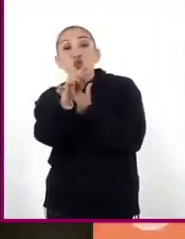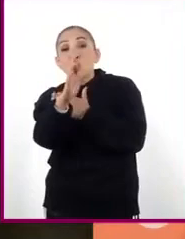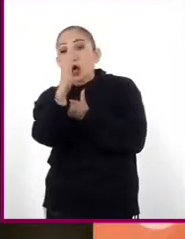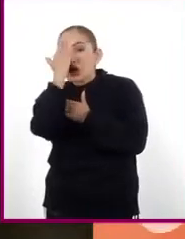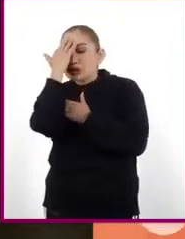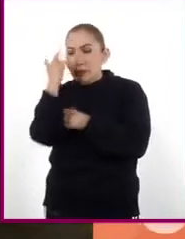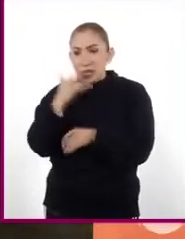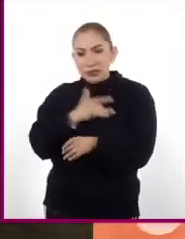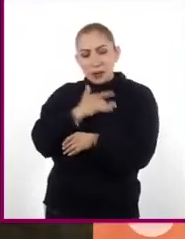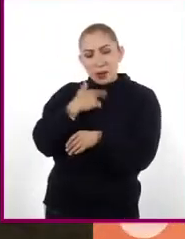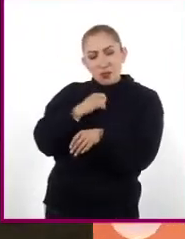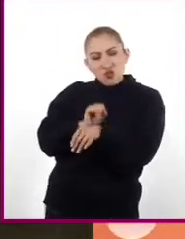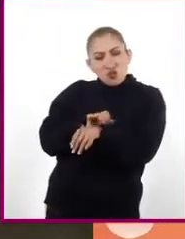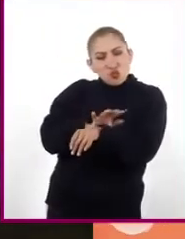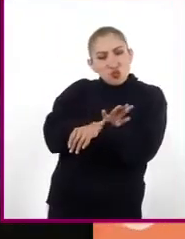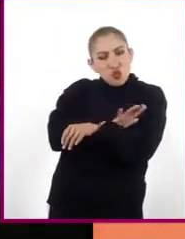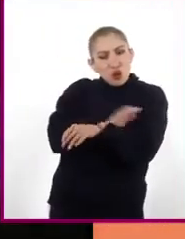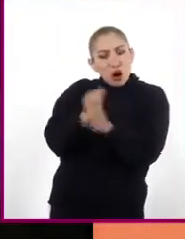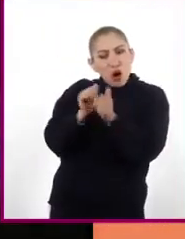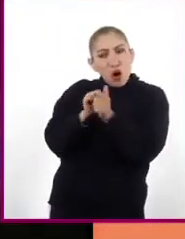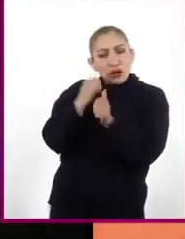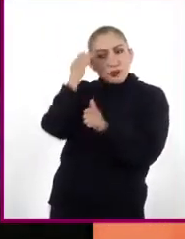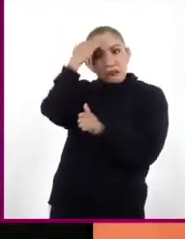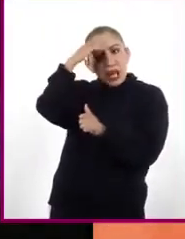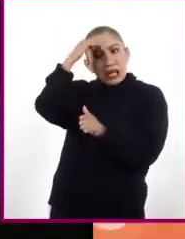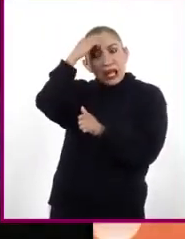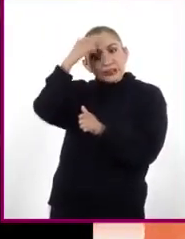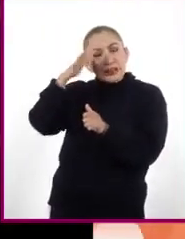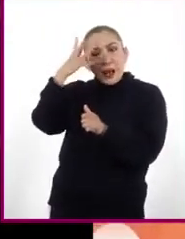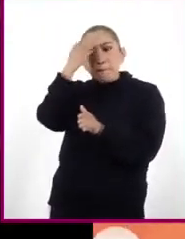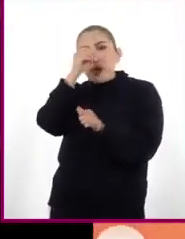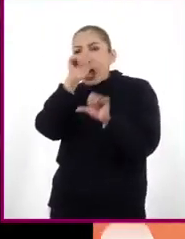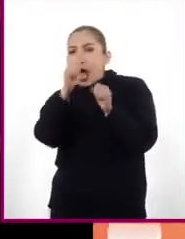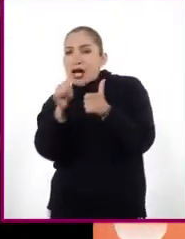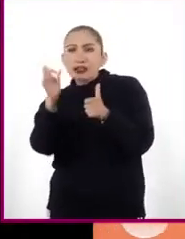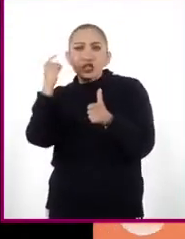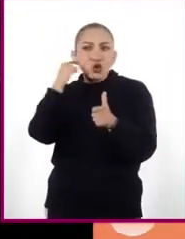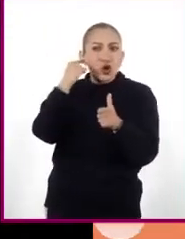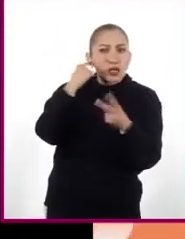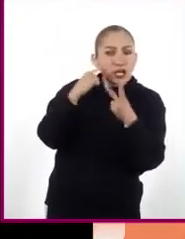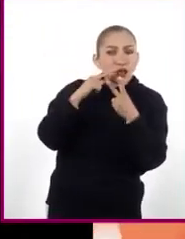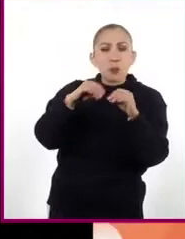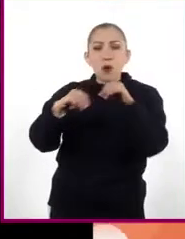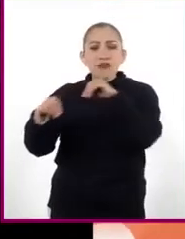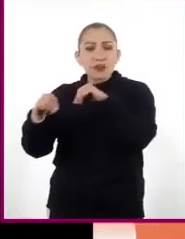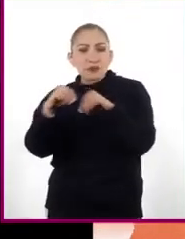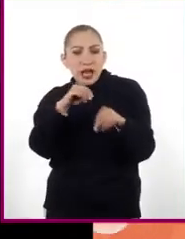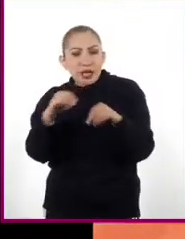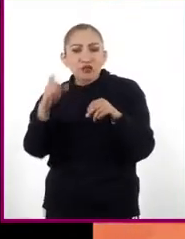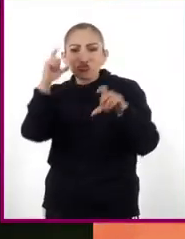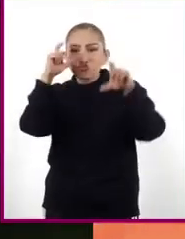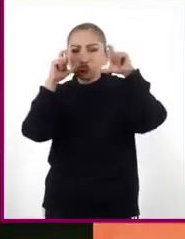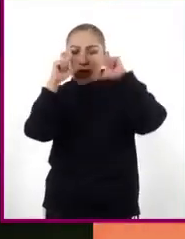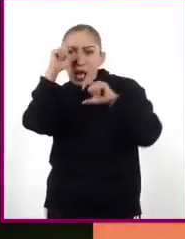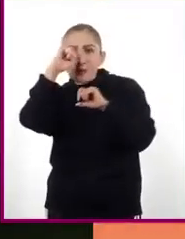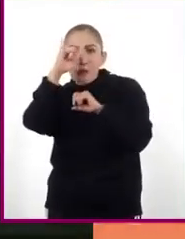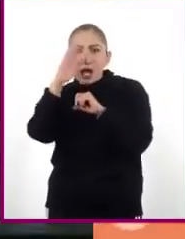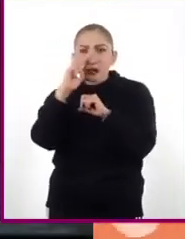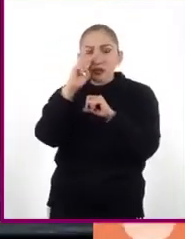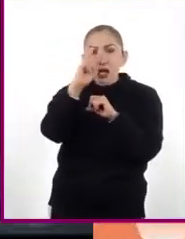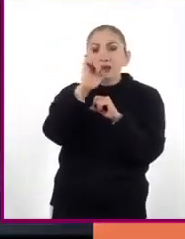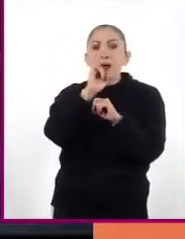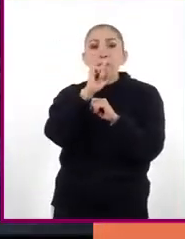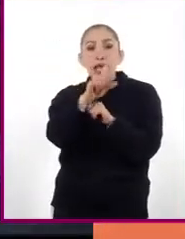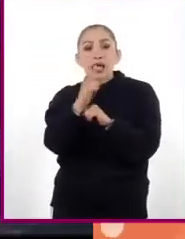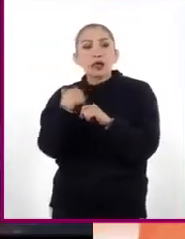reconozcamos emociones y sensaciones a través de la experiencia estética, sonidos, movimientos, gestos e imágenes,